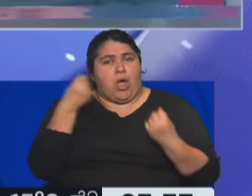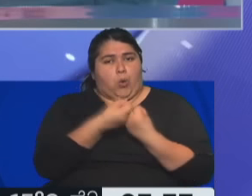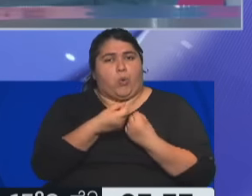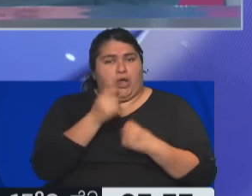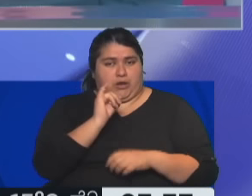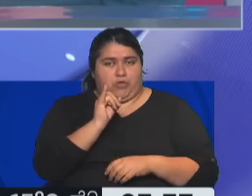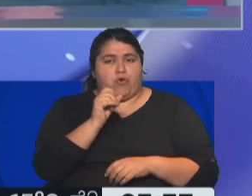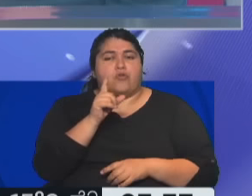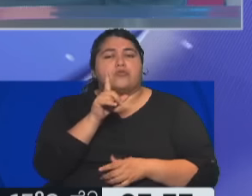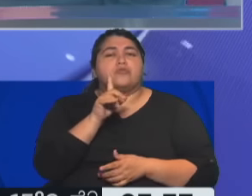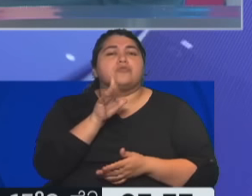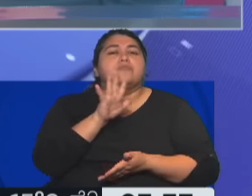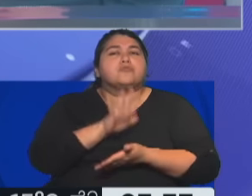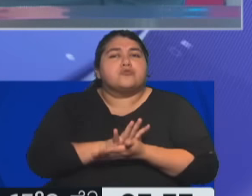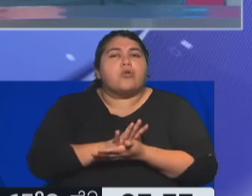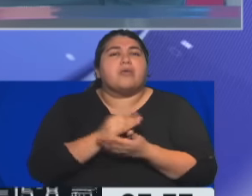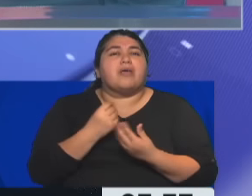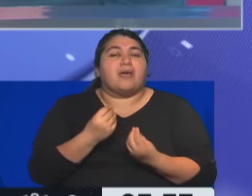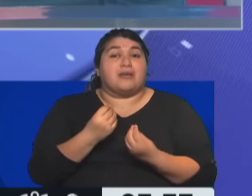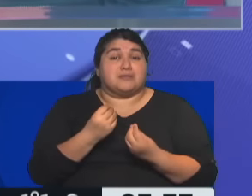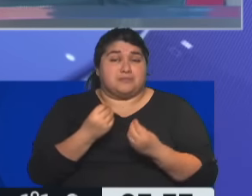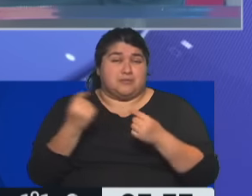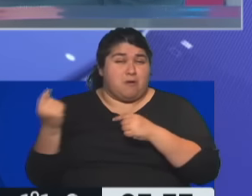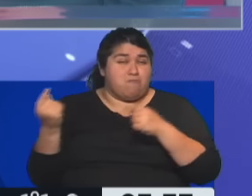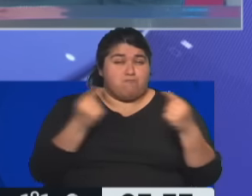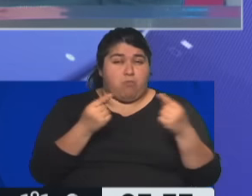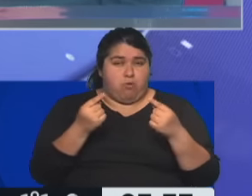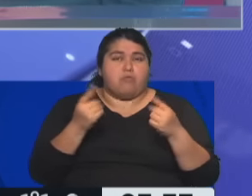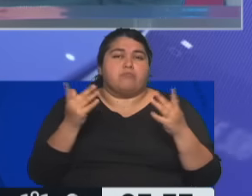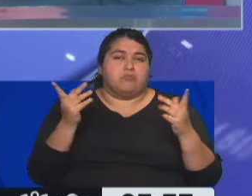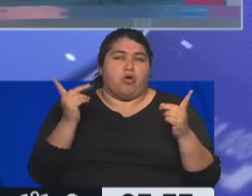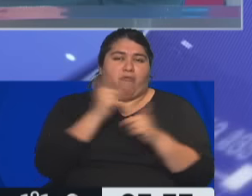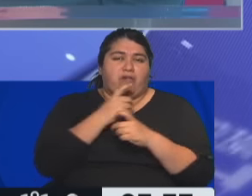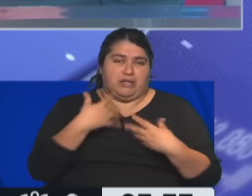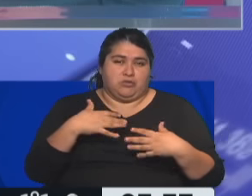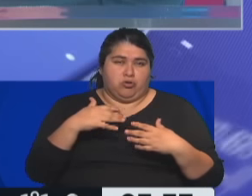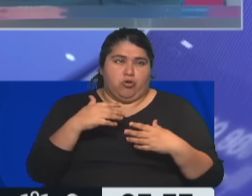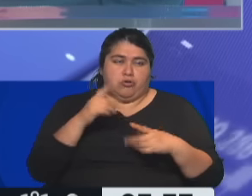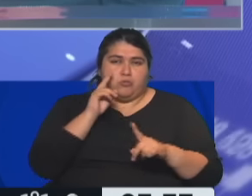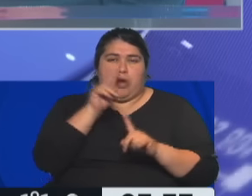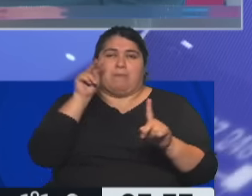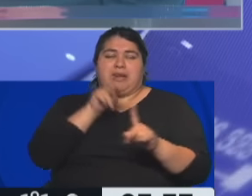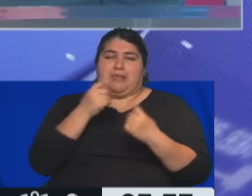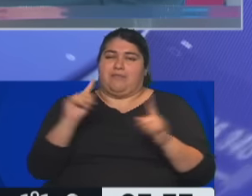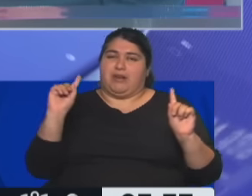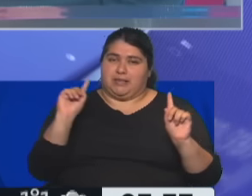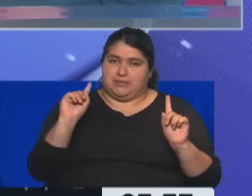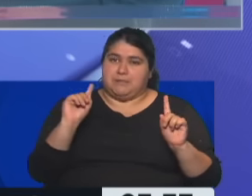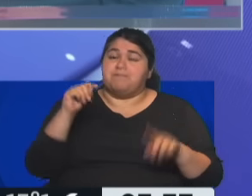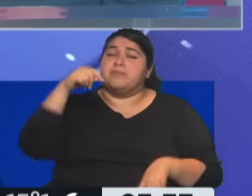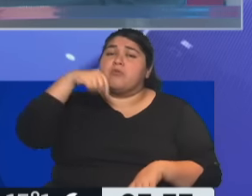que significa un cambio en la naturaleza del conflicto. Recordemos que hoy esta